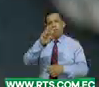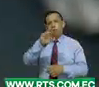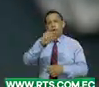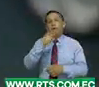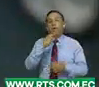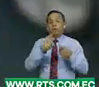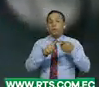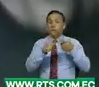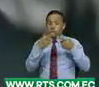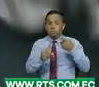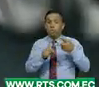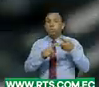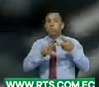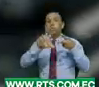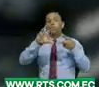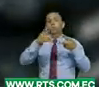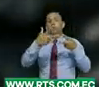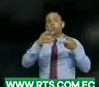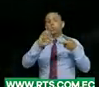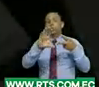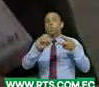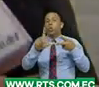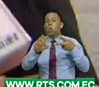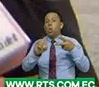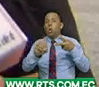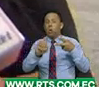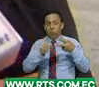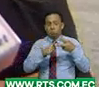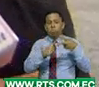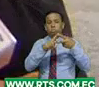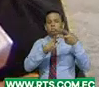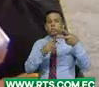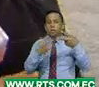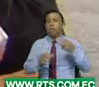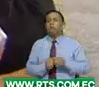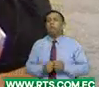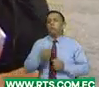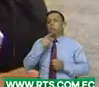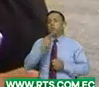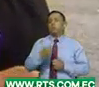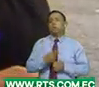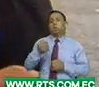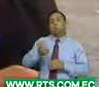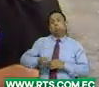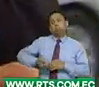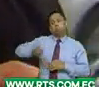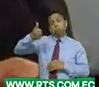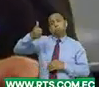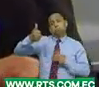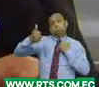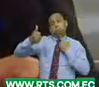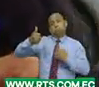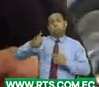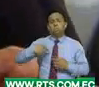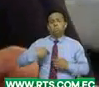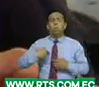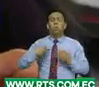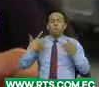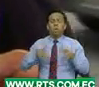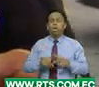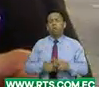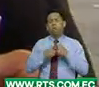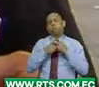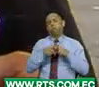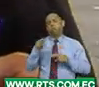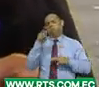bajo el mismo delito la suscripta curadora ha vinculado a la instrucción iniciada ya a